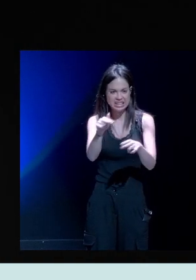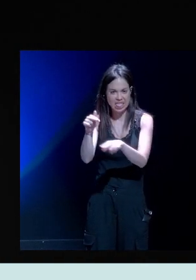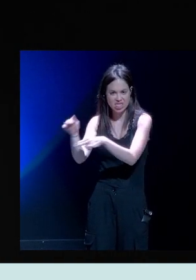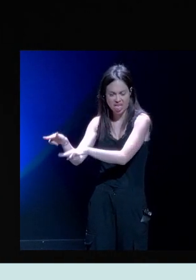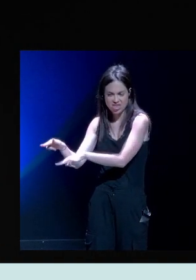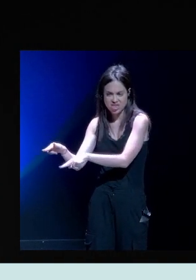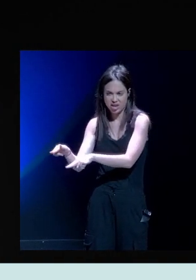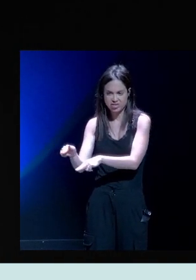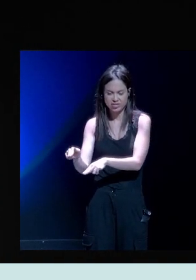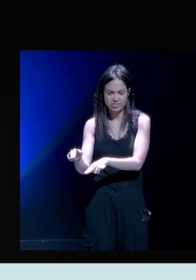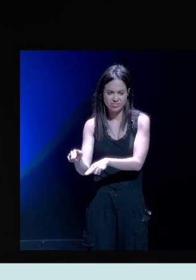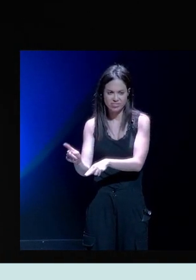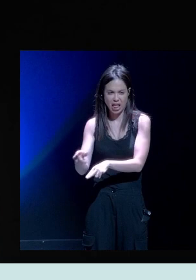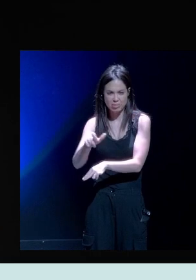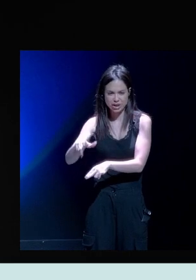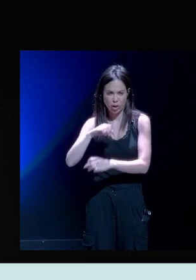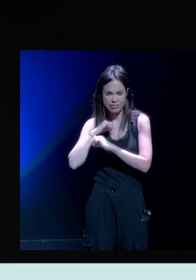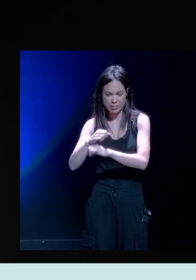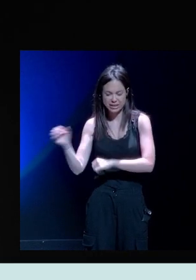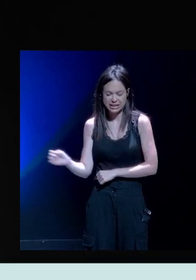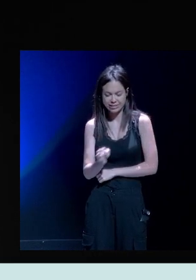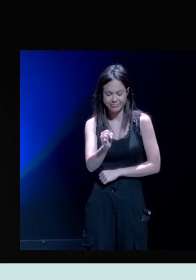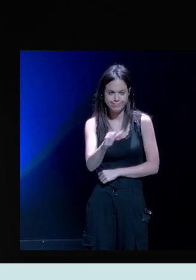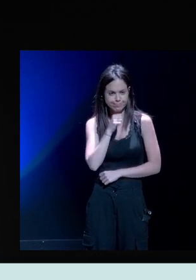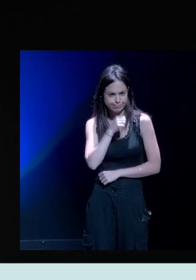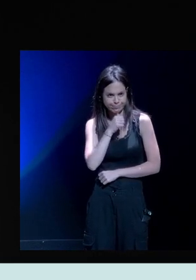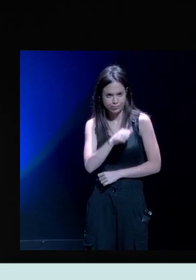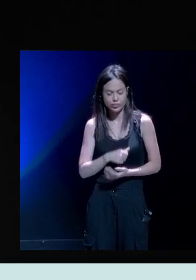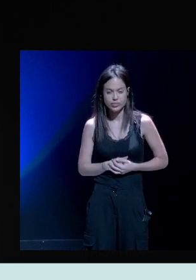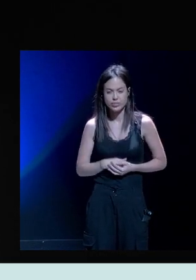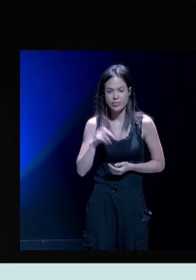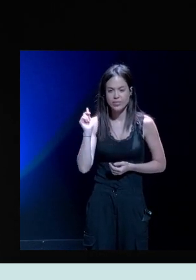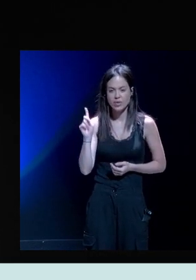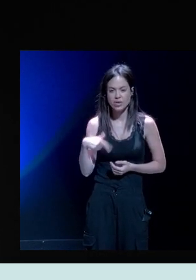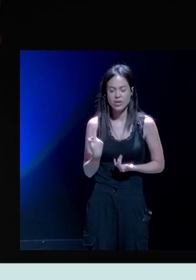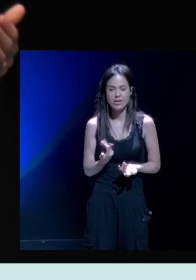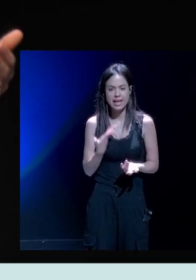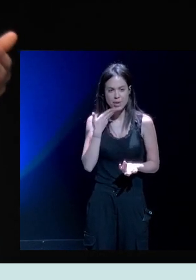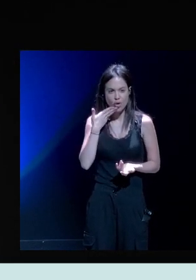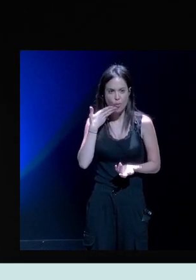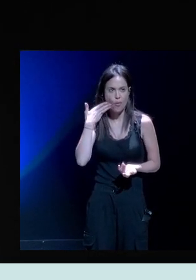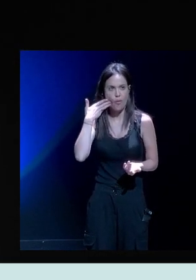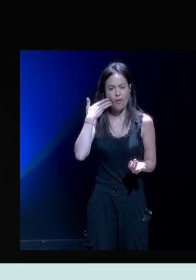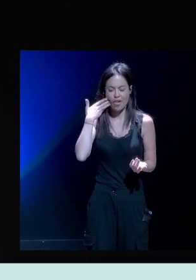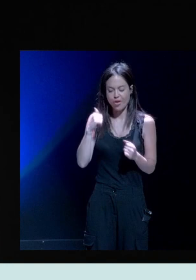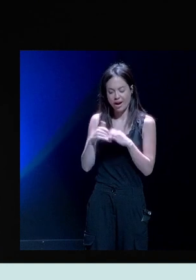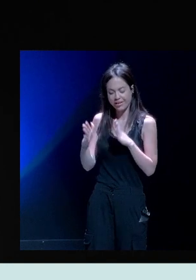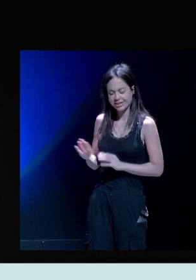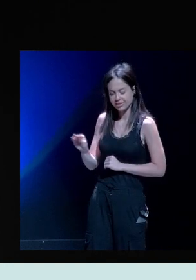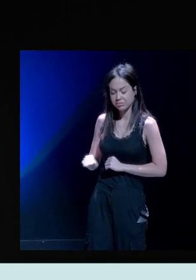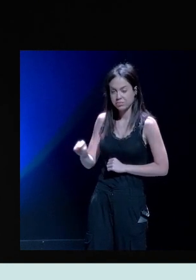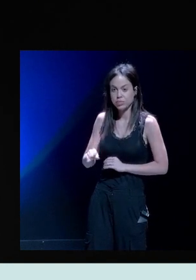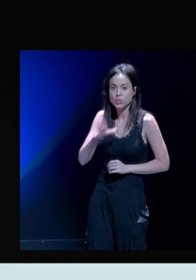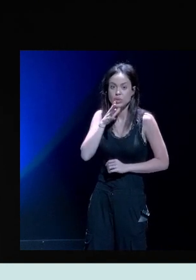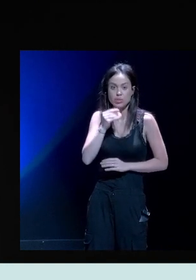para personas mayores dependientes. Hay también una especie de honor porque consideramos o se considera